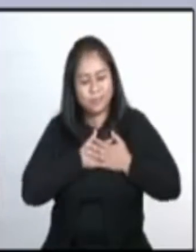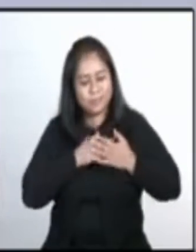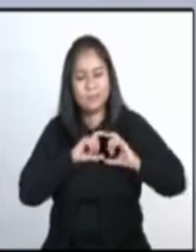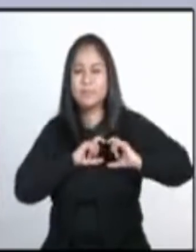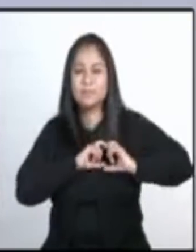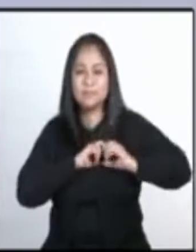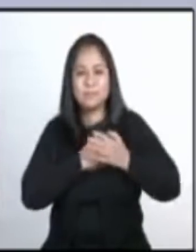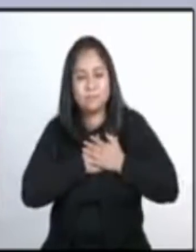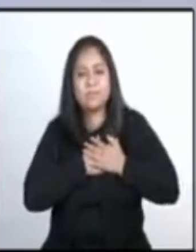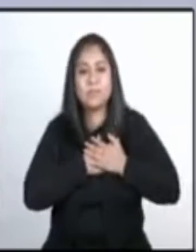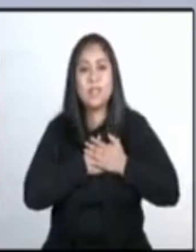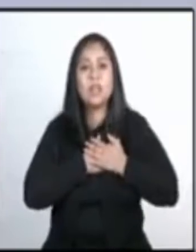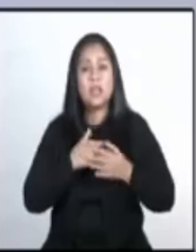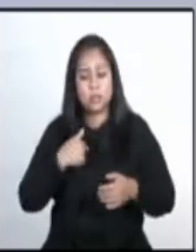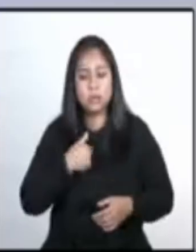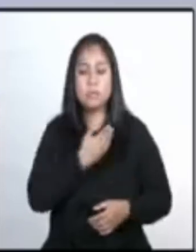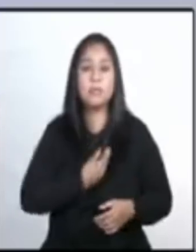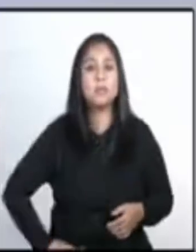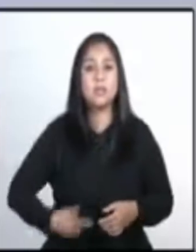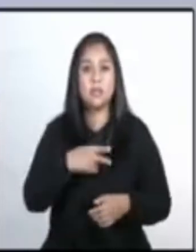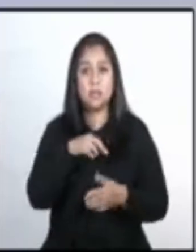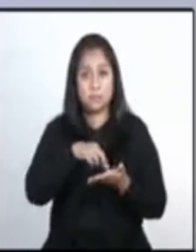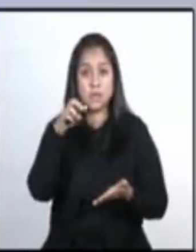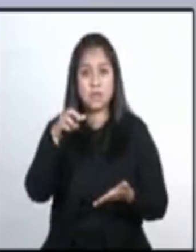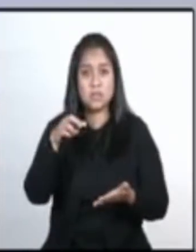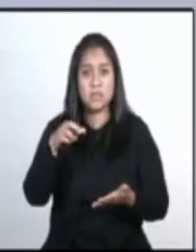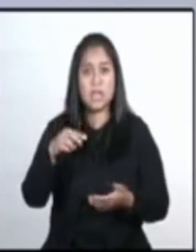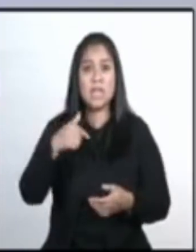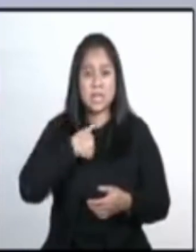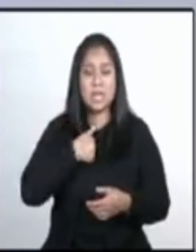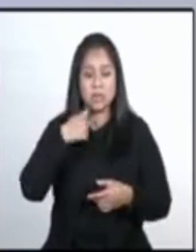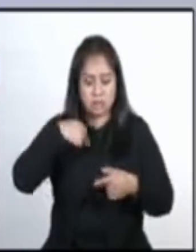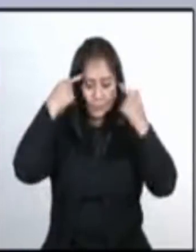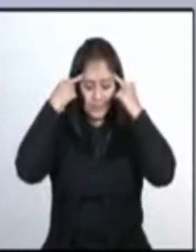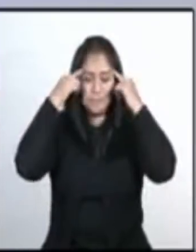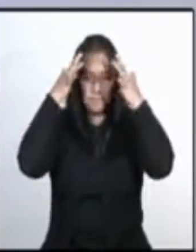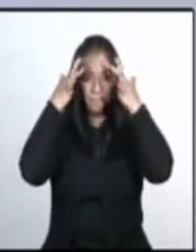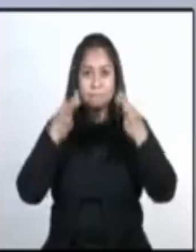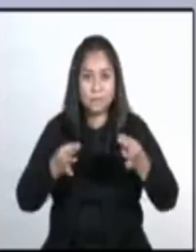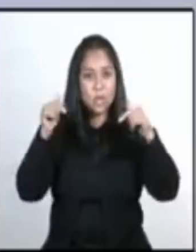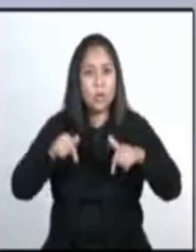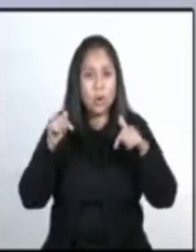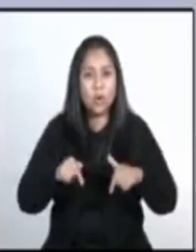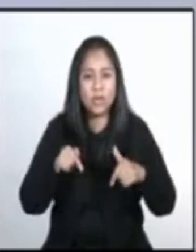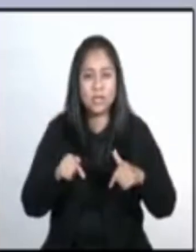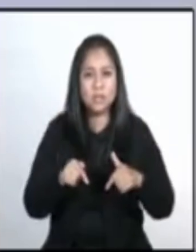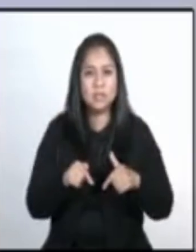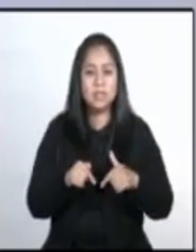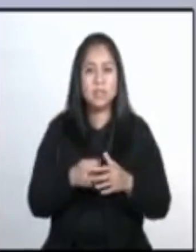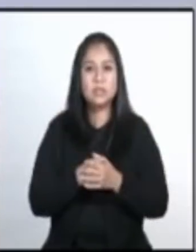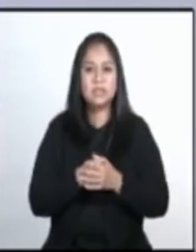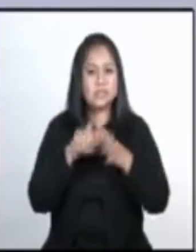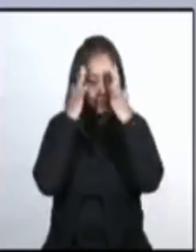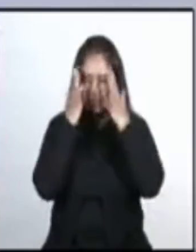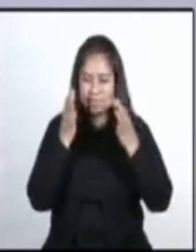corazón, como presidente del país, al que me ha tocado tomar decisiones como las que estoy tomando ahorita,